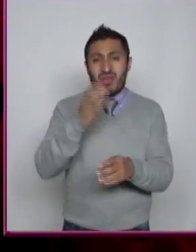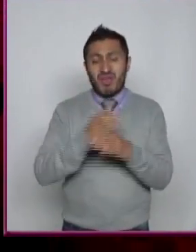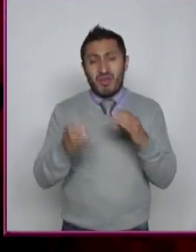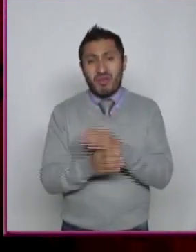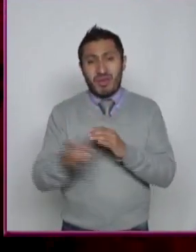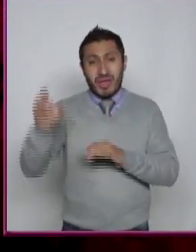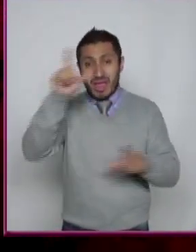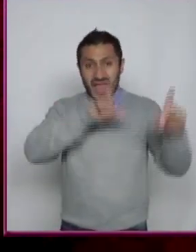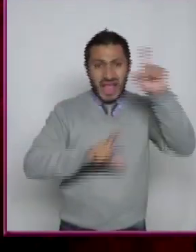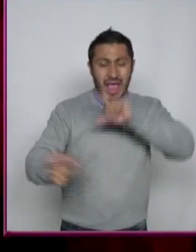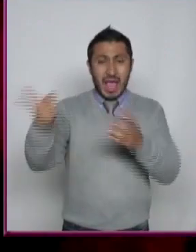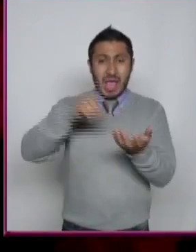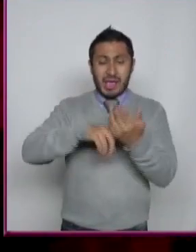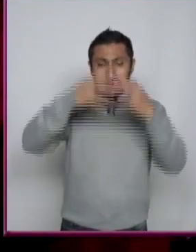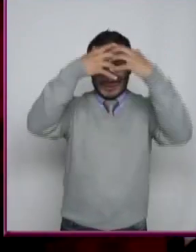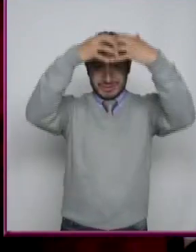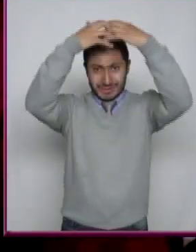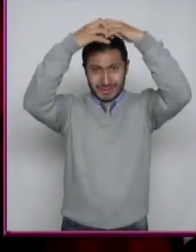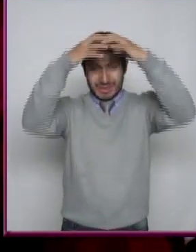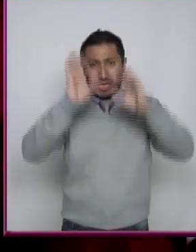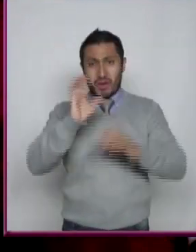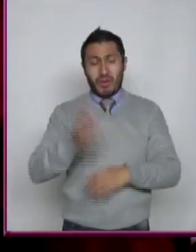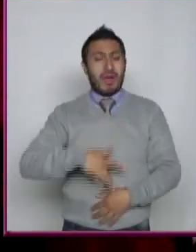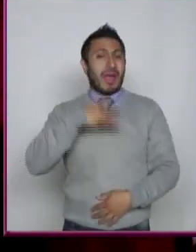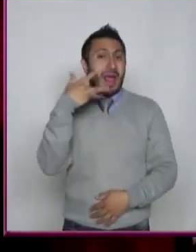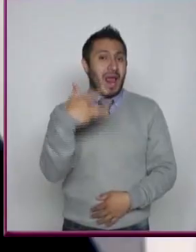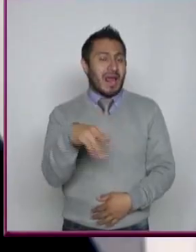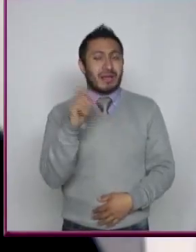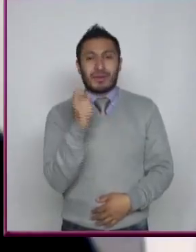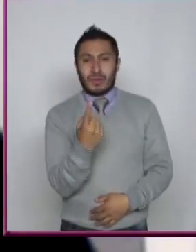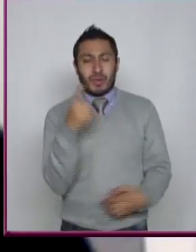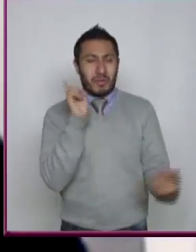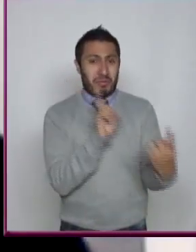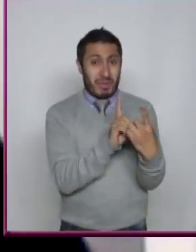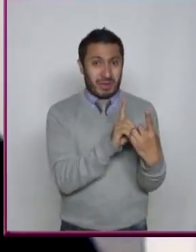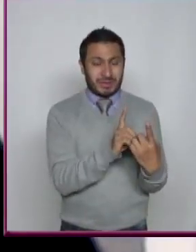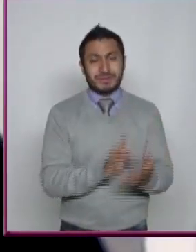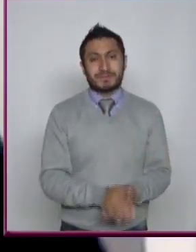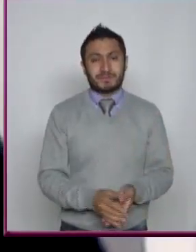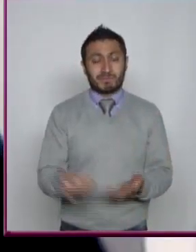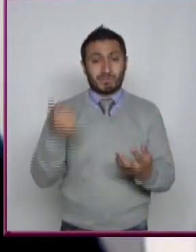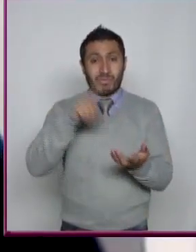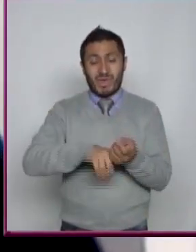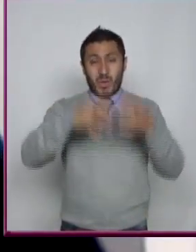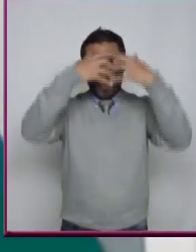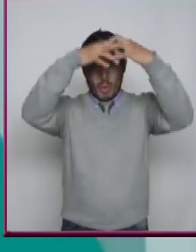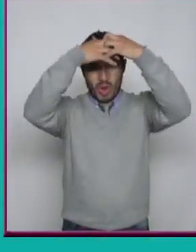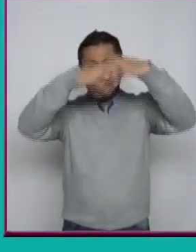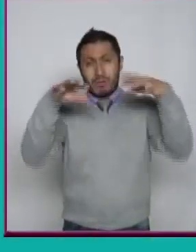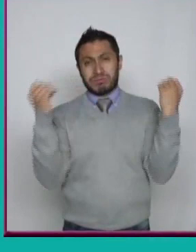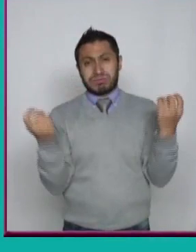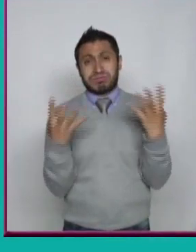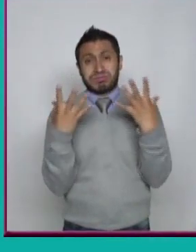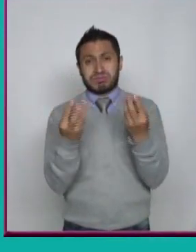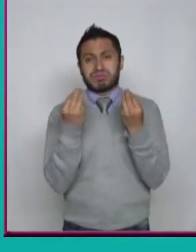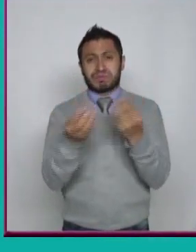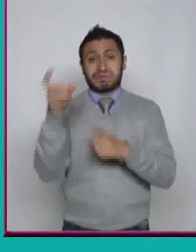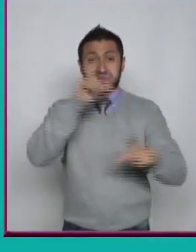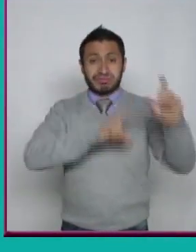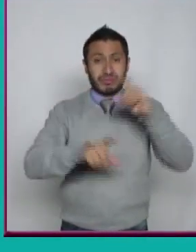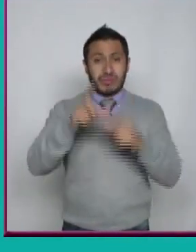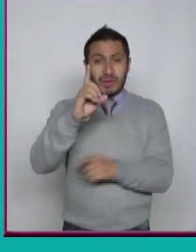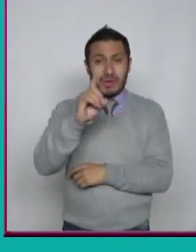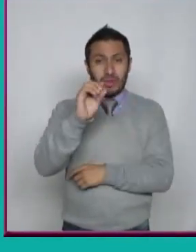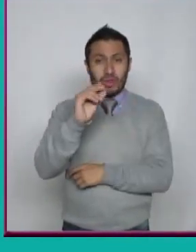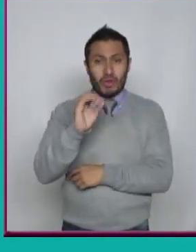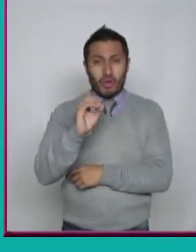que atraviesan nuestro cerebro cuando nos enamoramos de alguien? Al cerebro lo inunda un cóctel de químicos. Dopamina, que